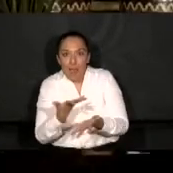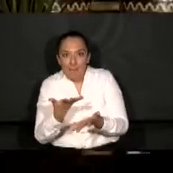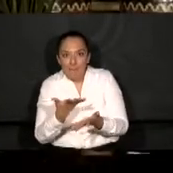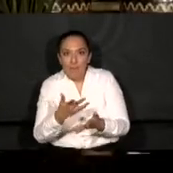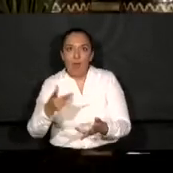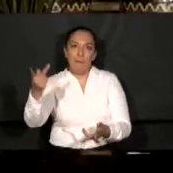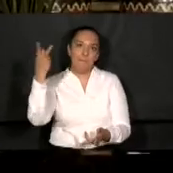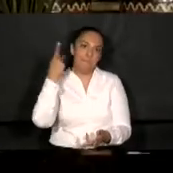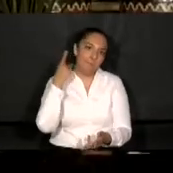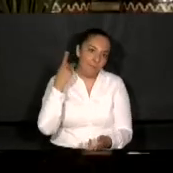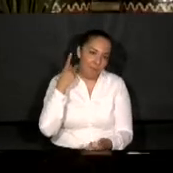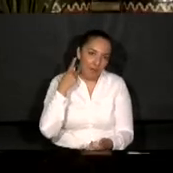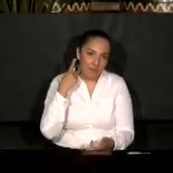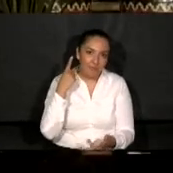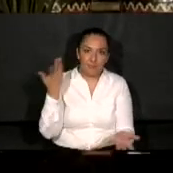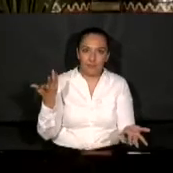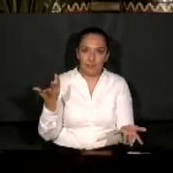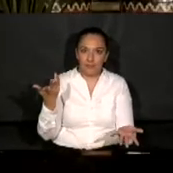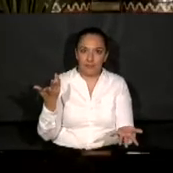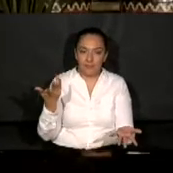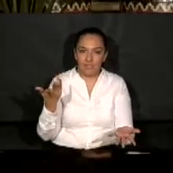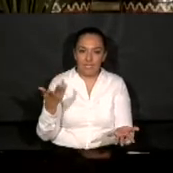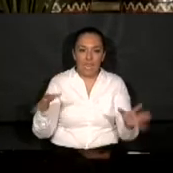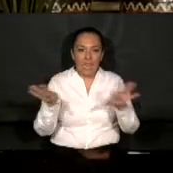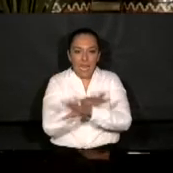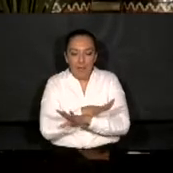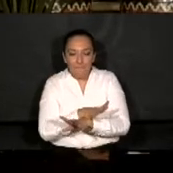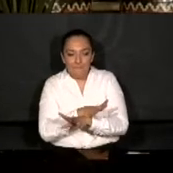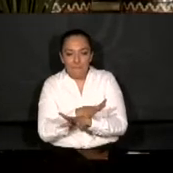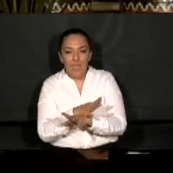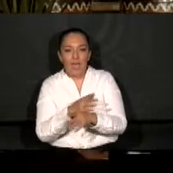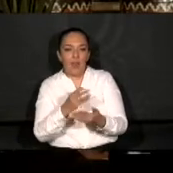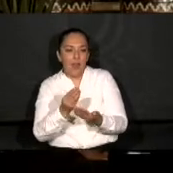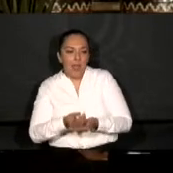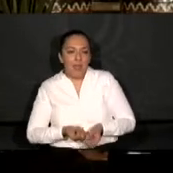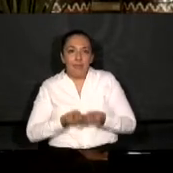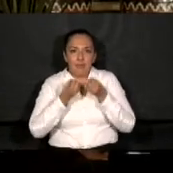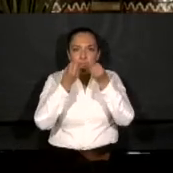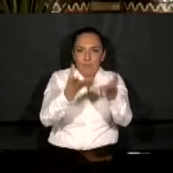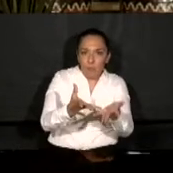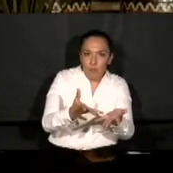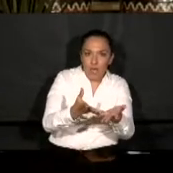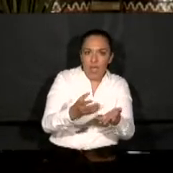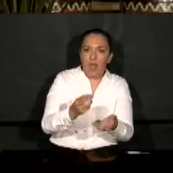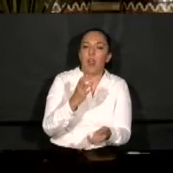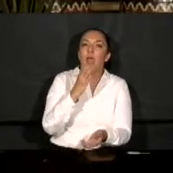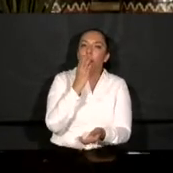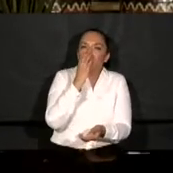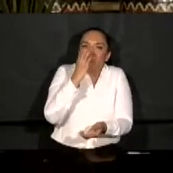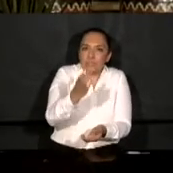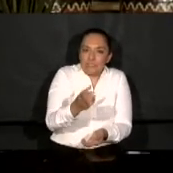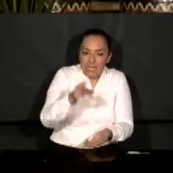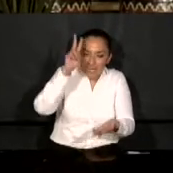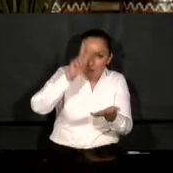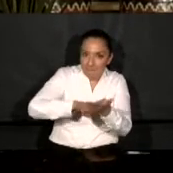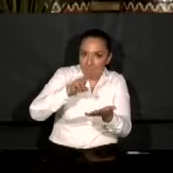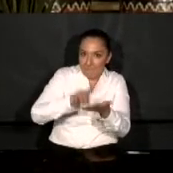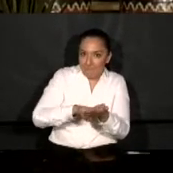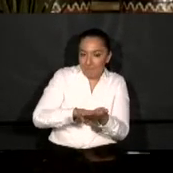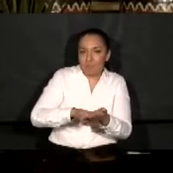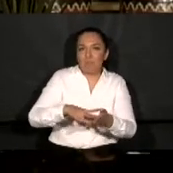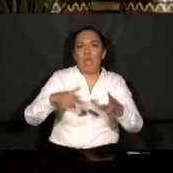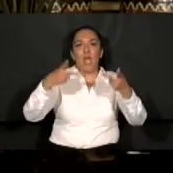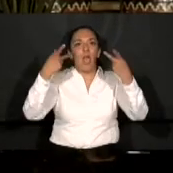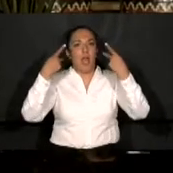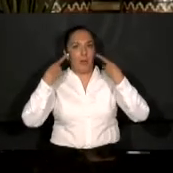política pública clara que se convierte en bienes públicos que den respuesta verdadera a la sociedad a través de